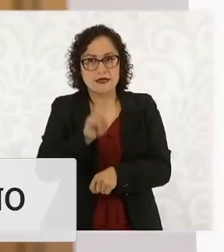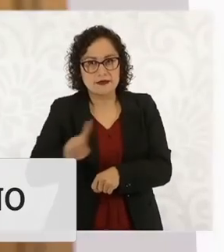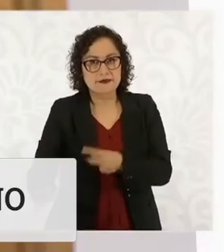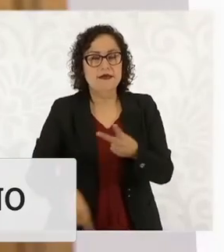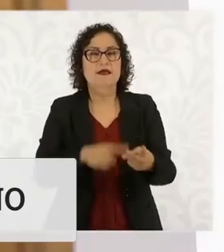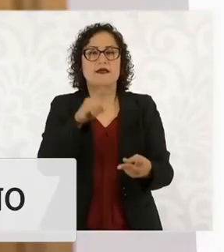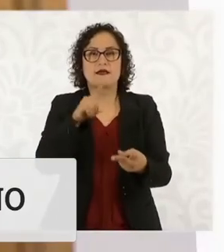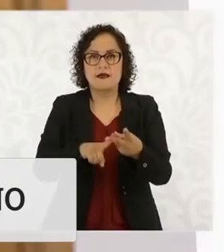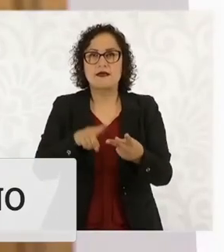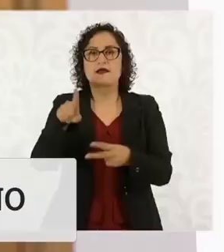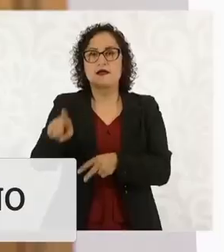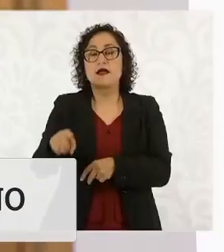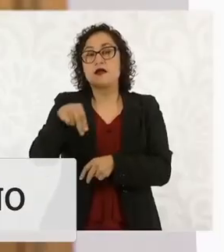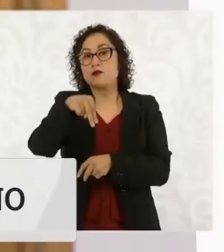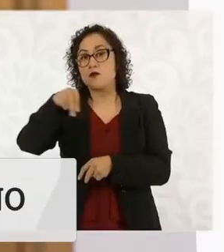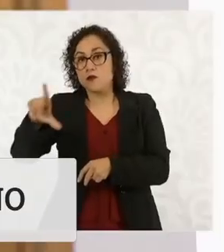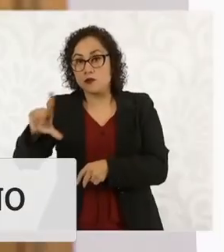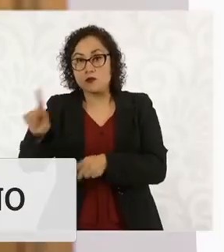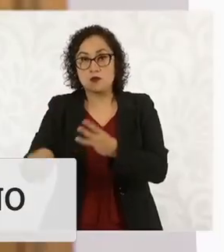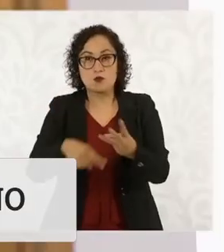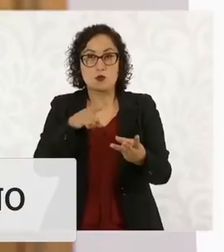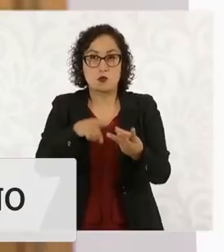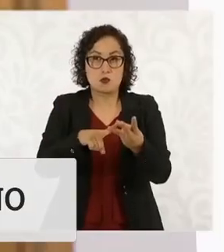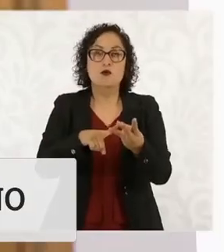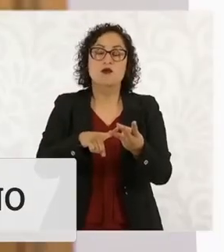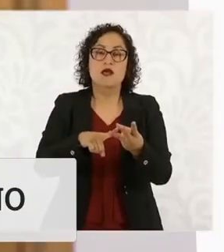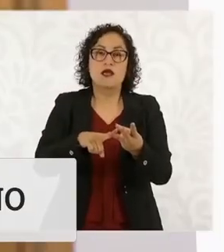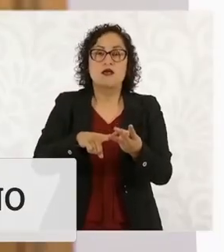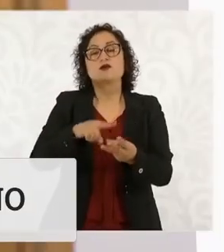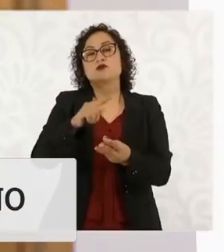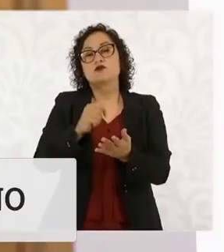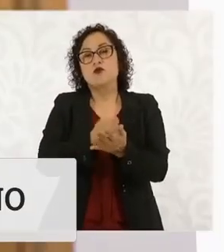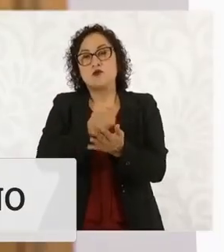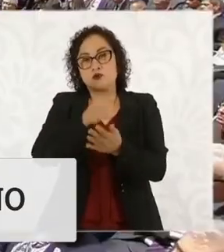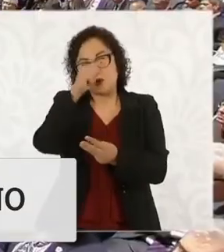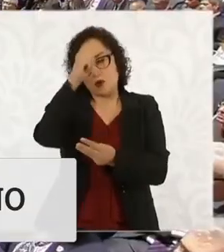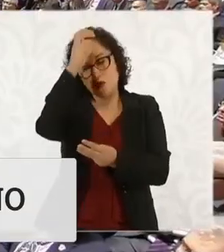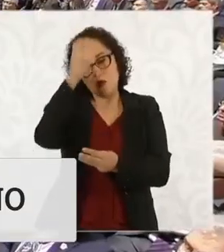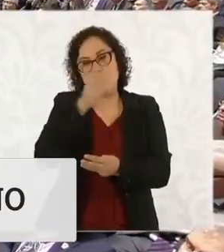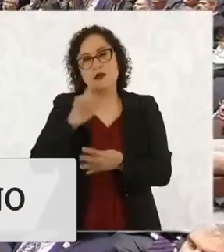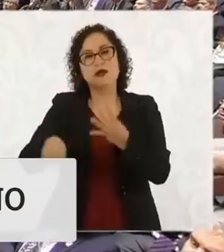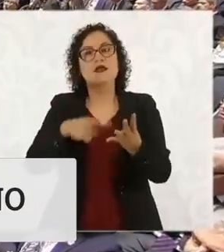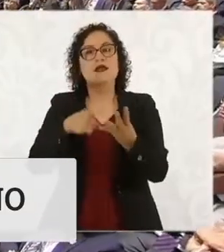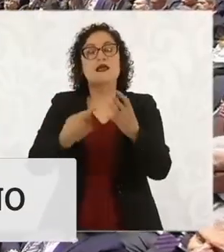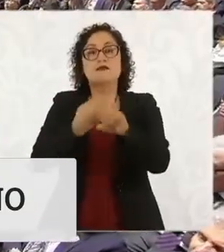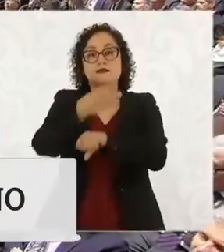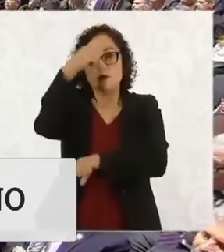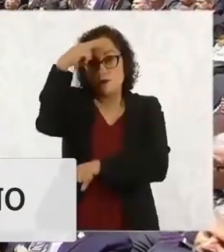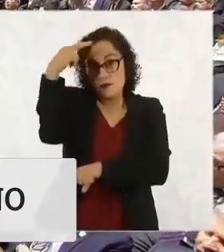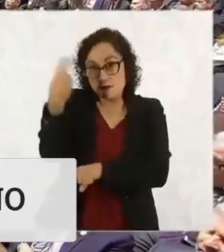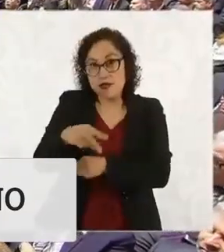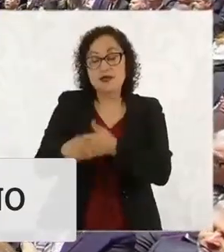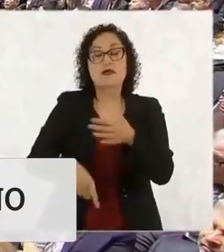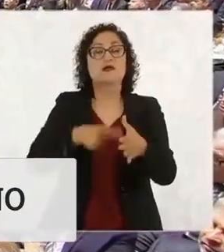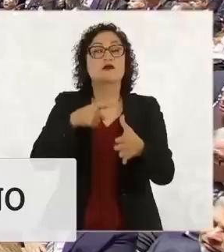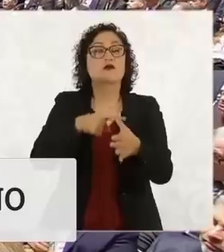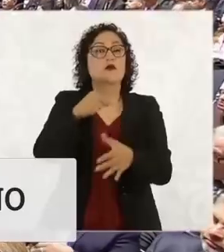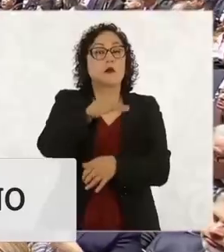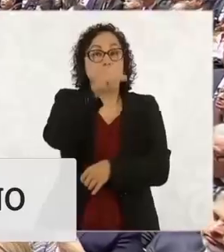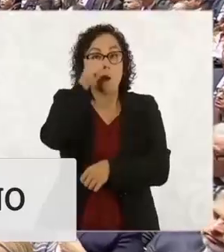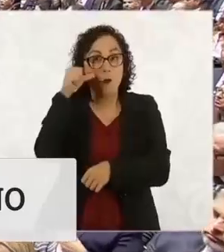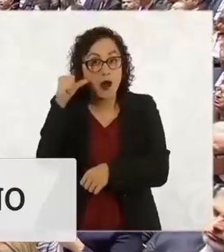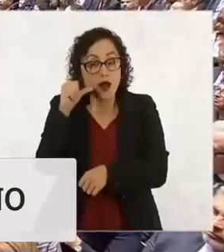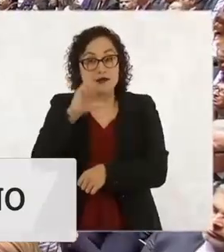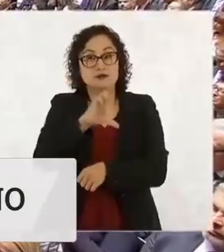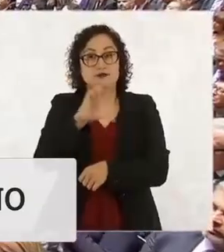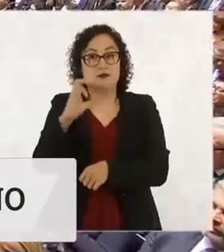San Nicolás de los Garza, Nuevo León, en Torreón, Coahuila, en Ecatepec, Estado de México, en Ciudad Juárez, Chihuahua,